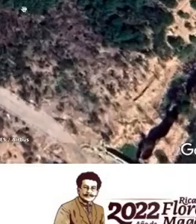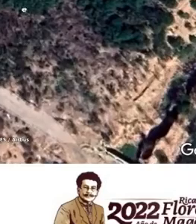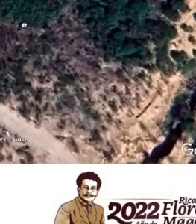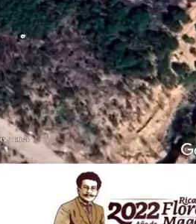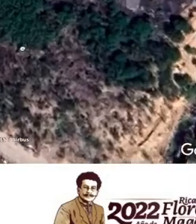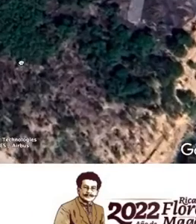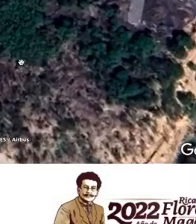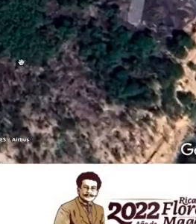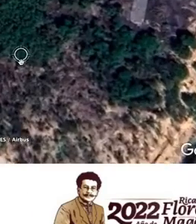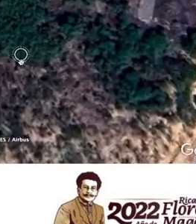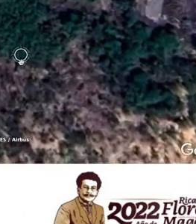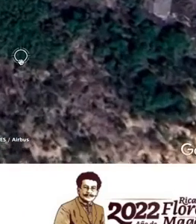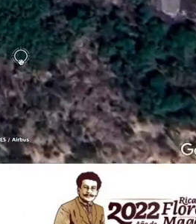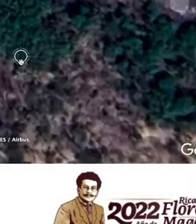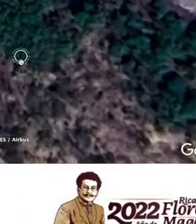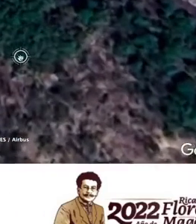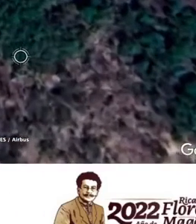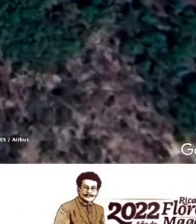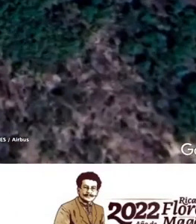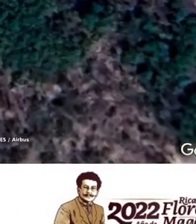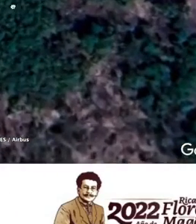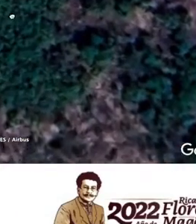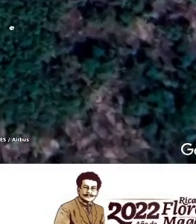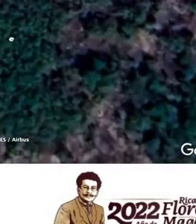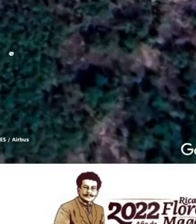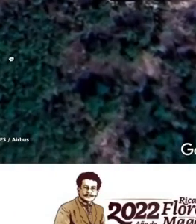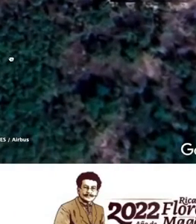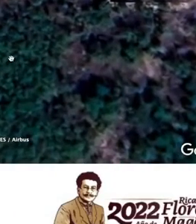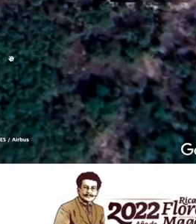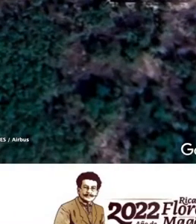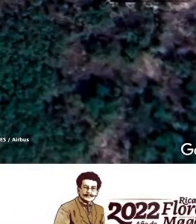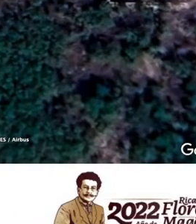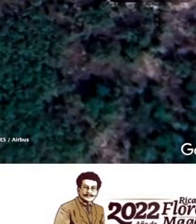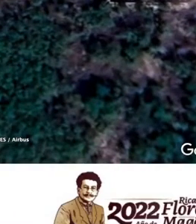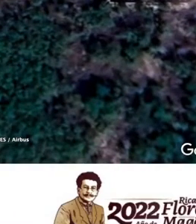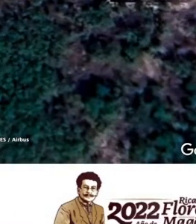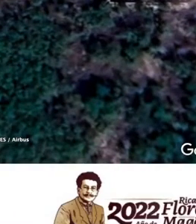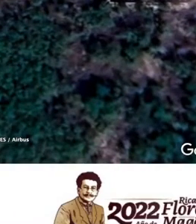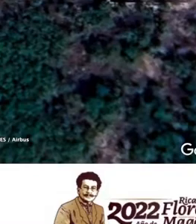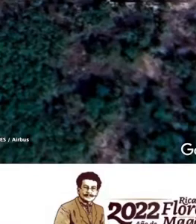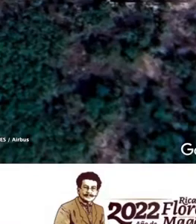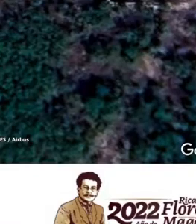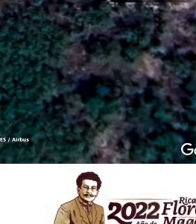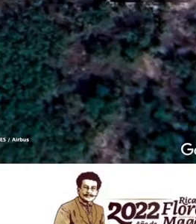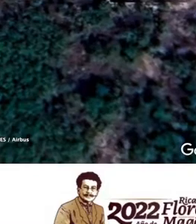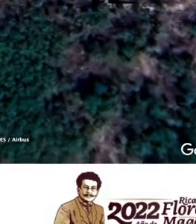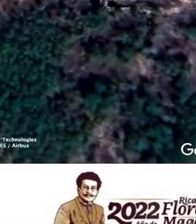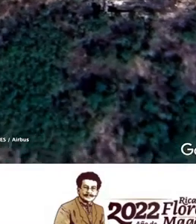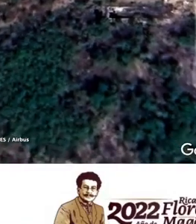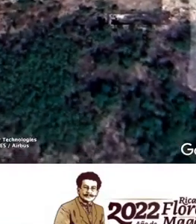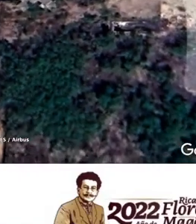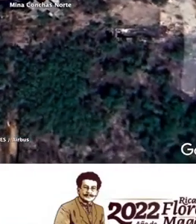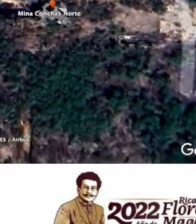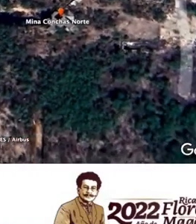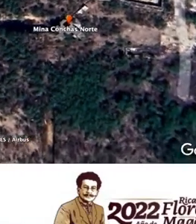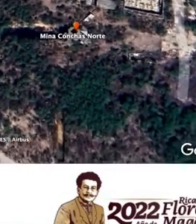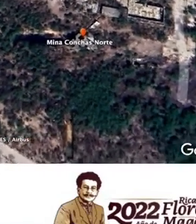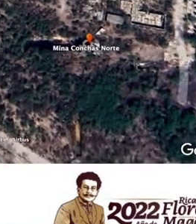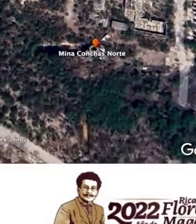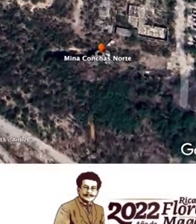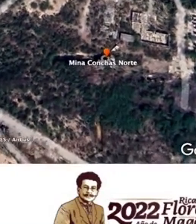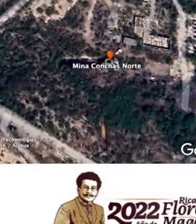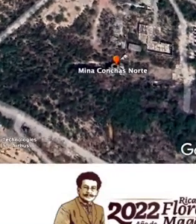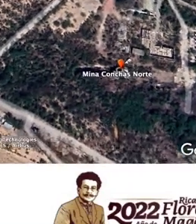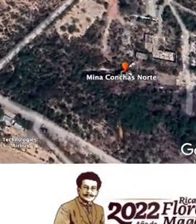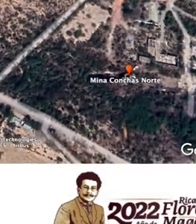está conectada a la mina Pinabete. Se ha observado una disminución de sus niveles